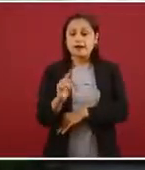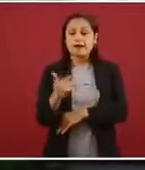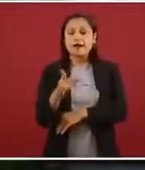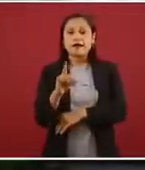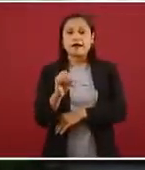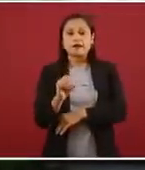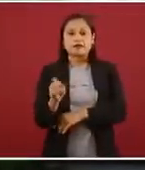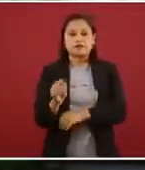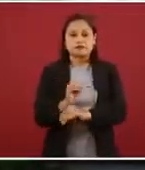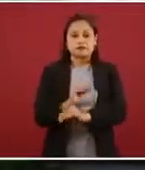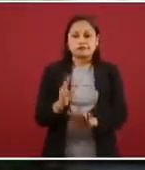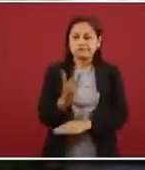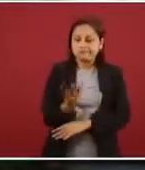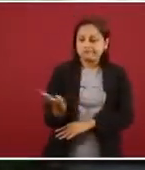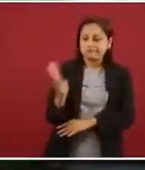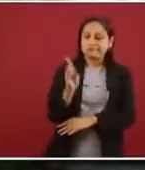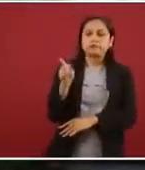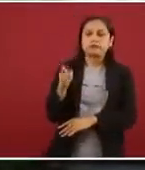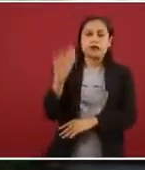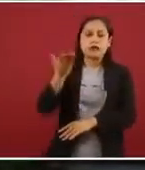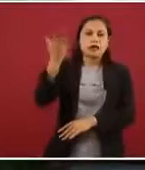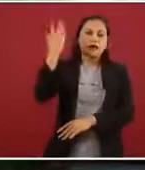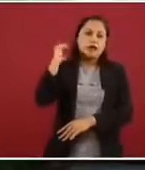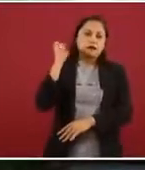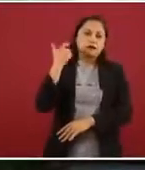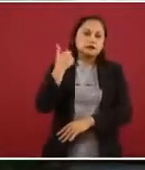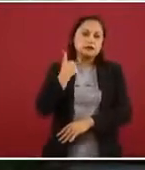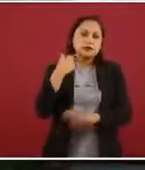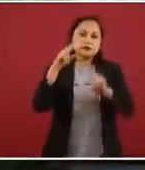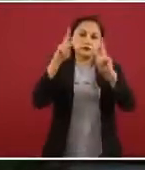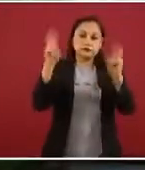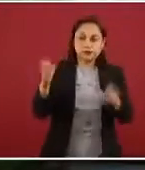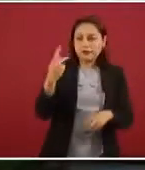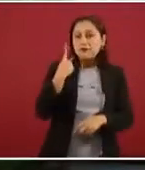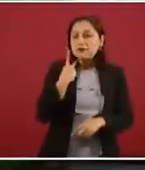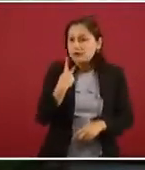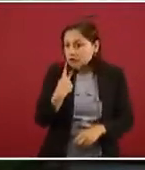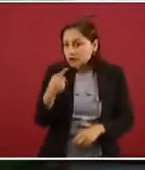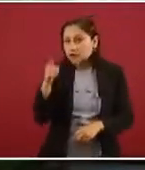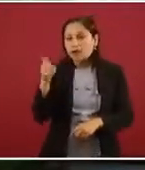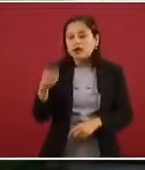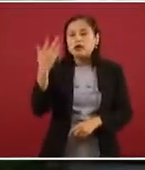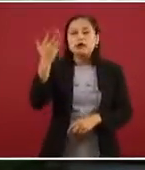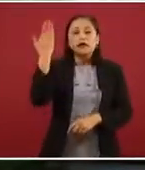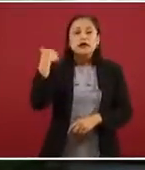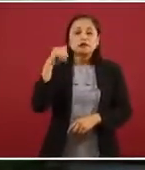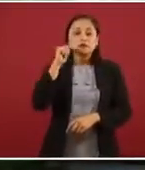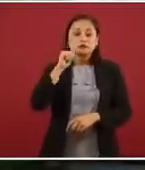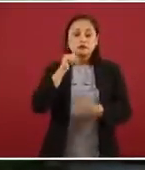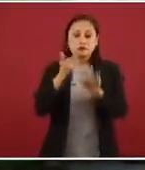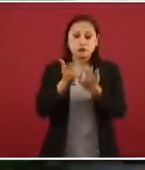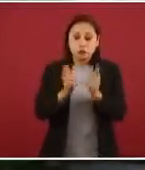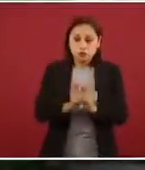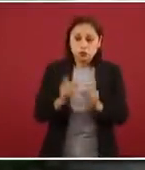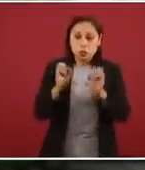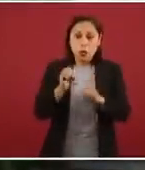tenido cuestiones políticas electorales a flor de piel o que tiene aspiraciones